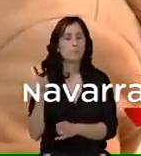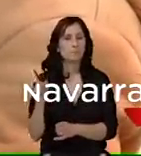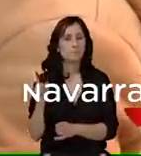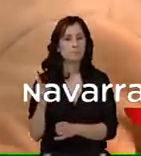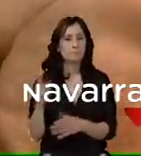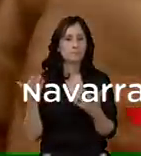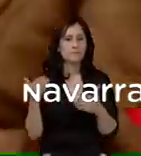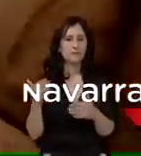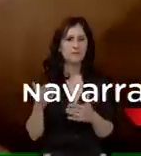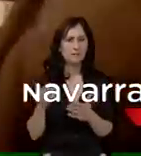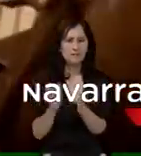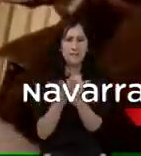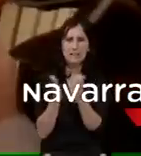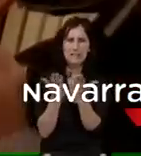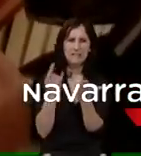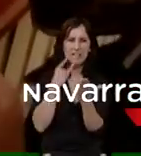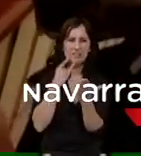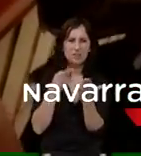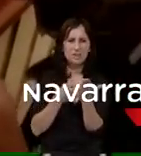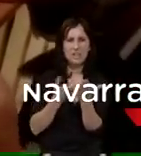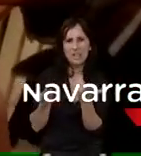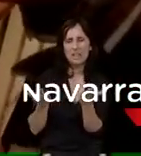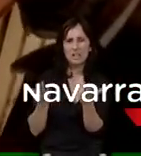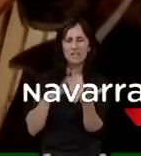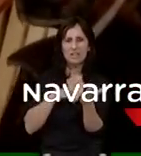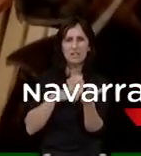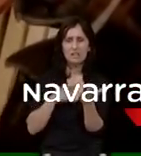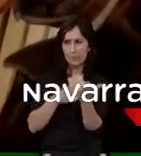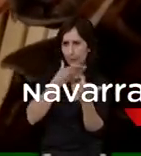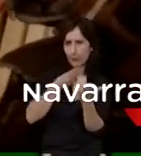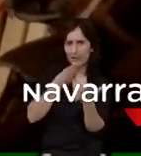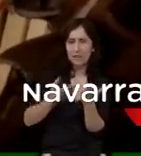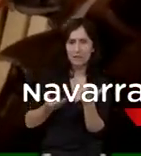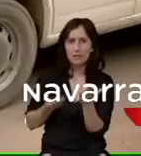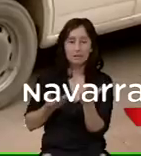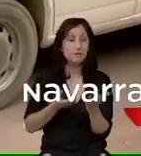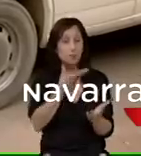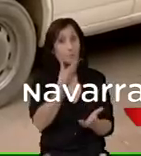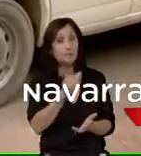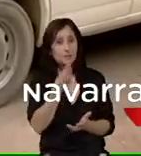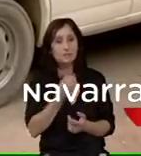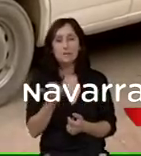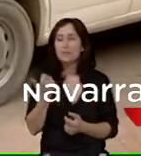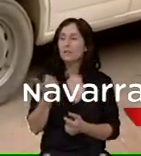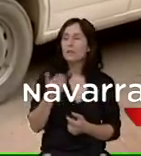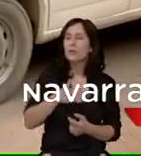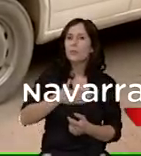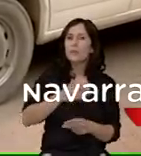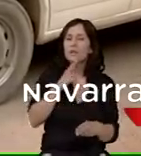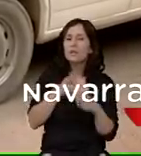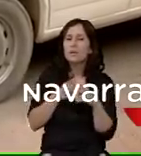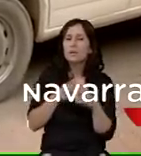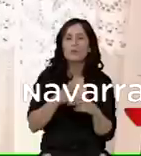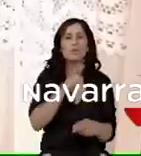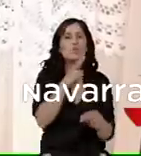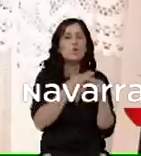guía telefónica tenéis. Ah, años, hijo mía. Pues es bien bonita. Preciosa. ¿Cómo se llama, la dueña? La dueña se llama